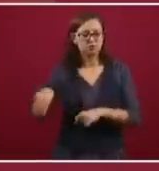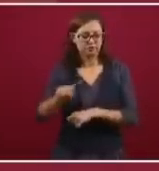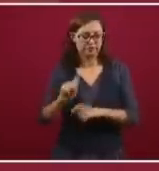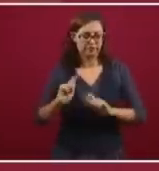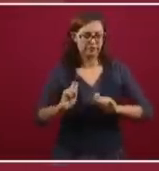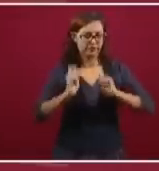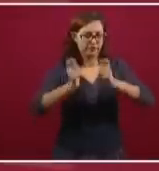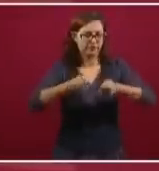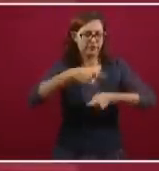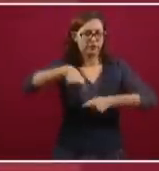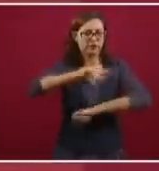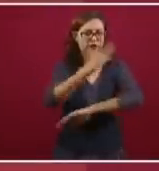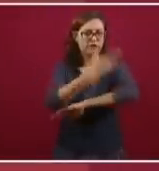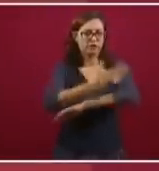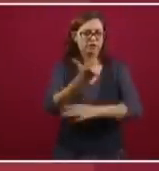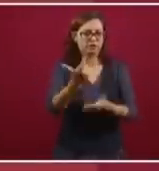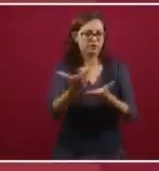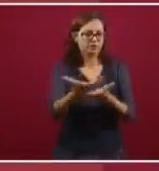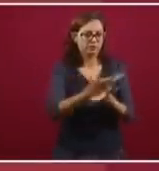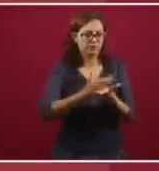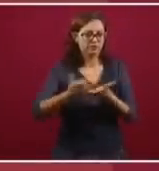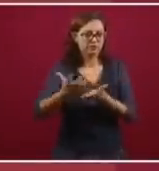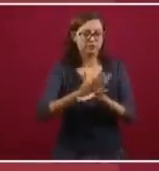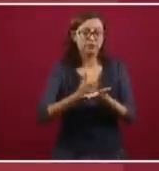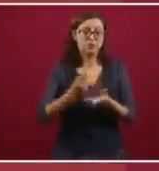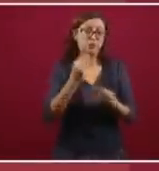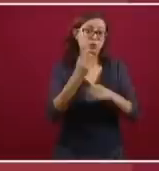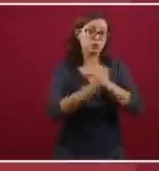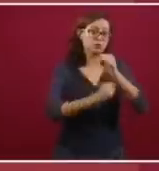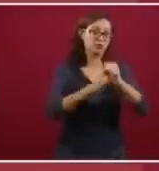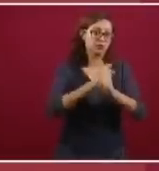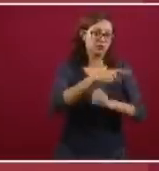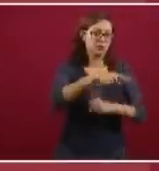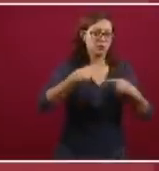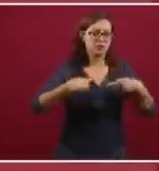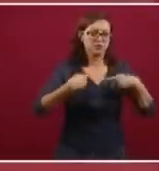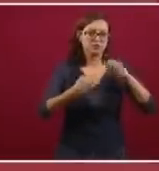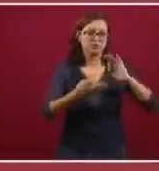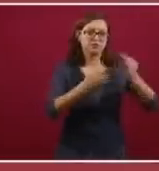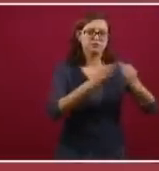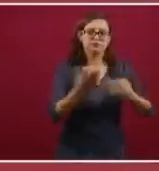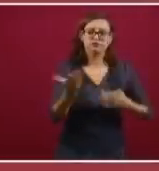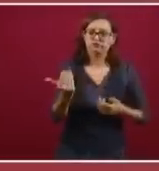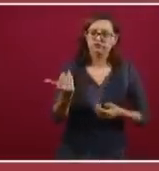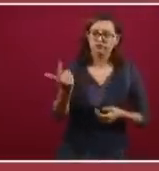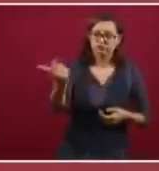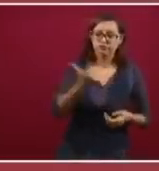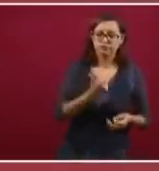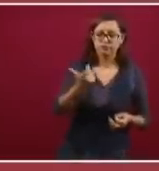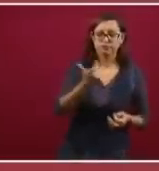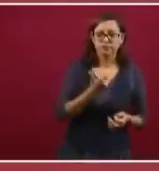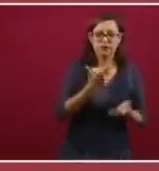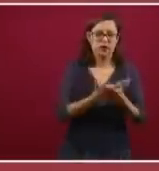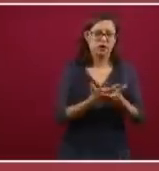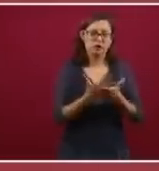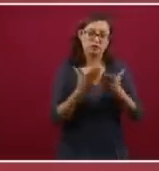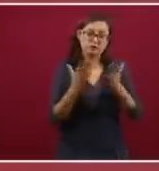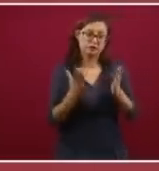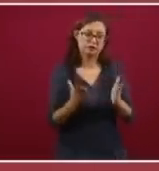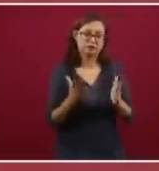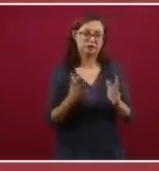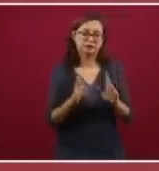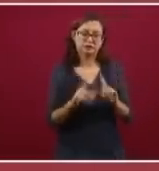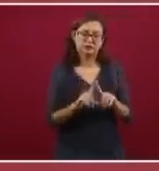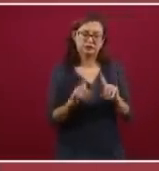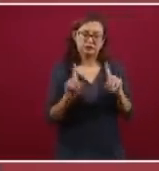cobraban ya los afectados. Es una situación totalmente